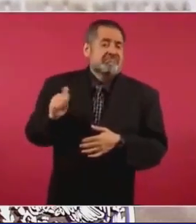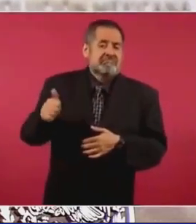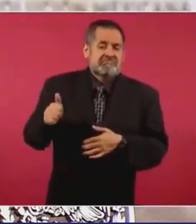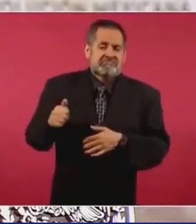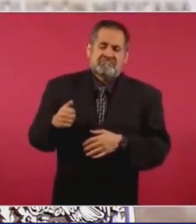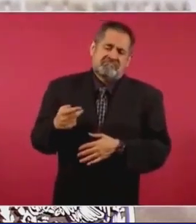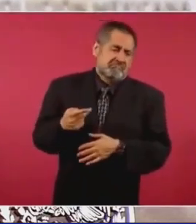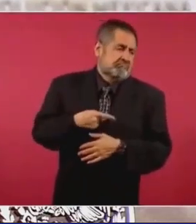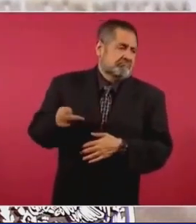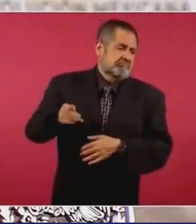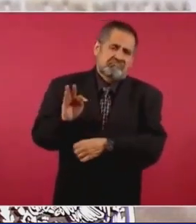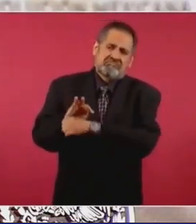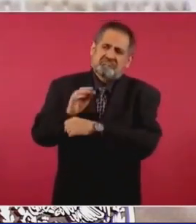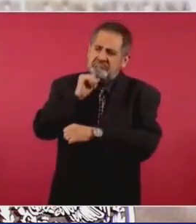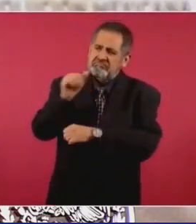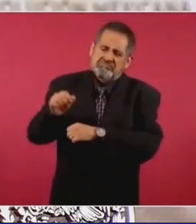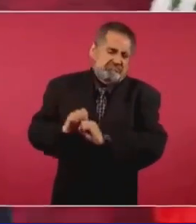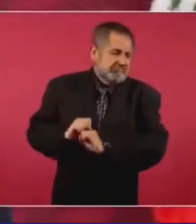el desamparo